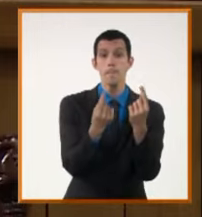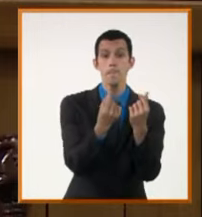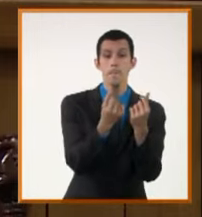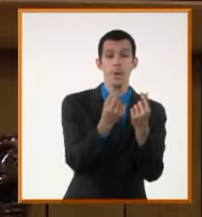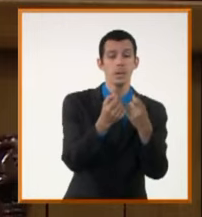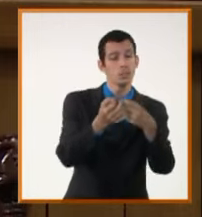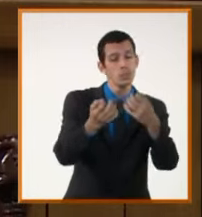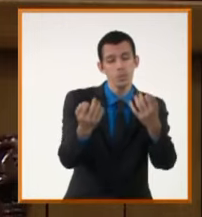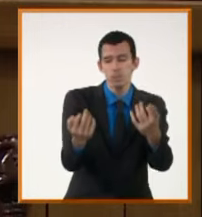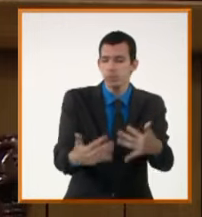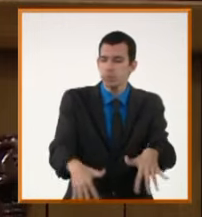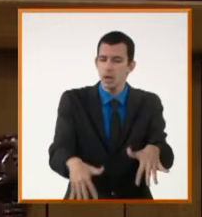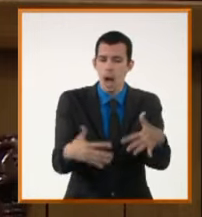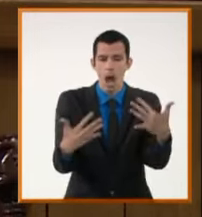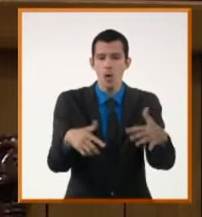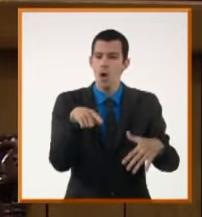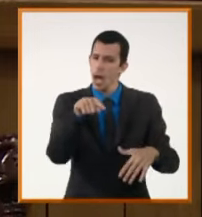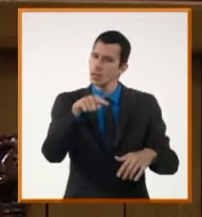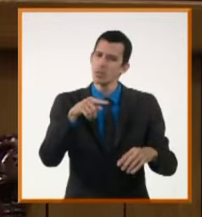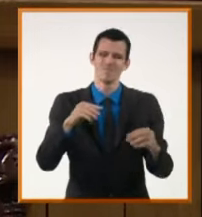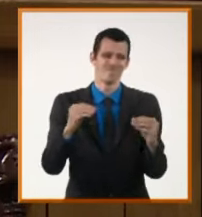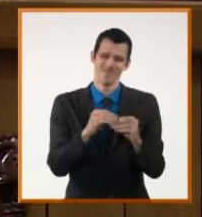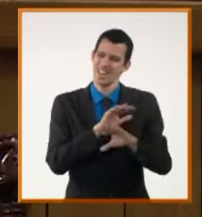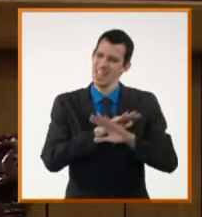una manera diferente, enérgica,